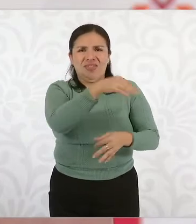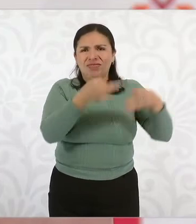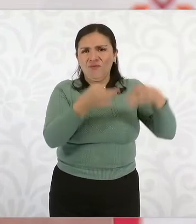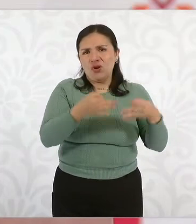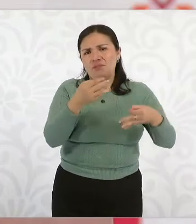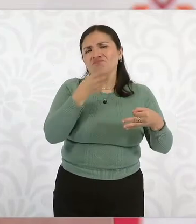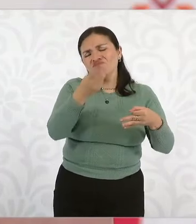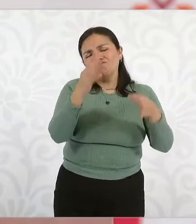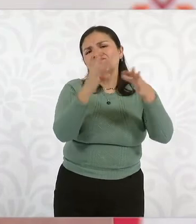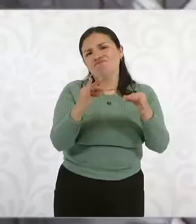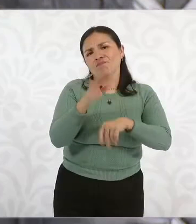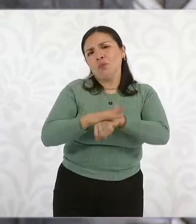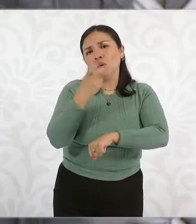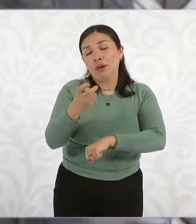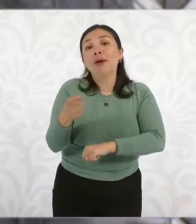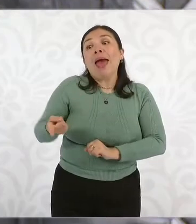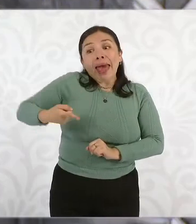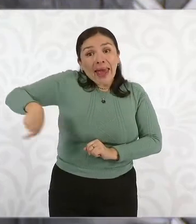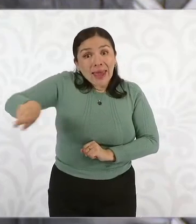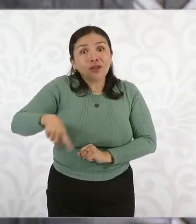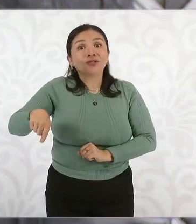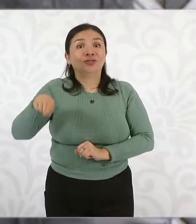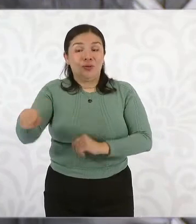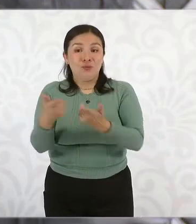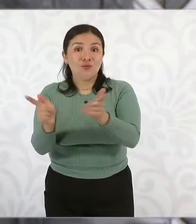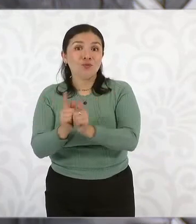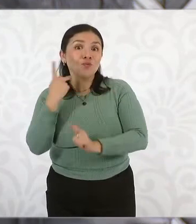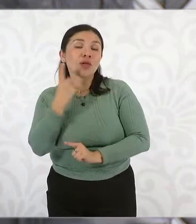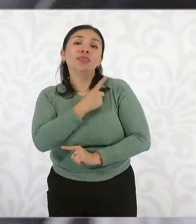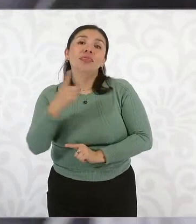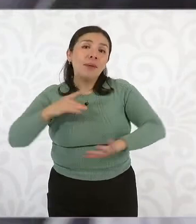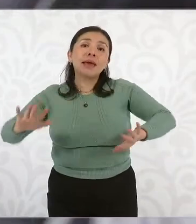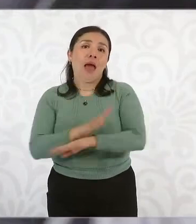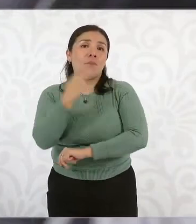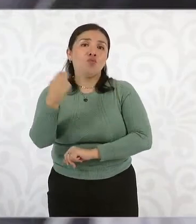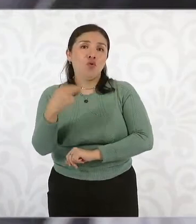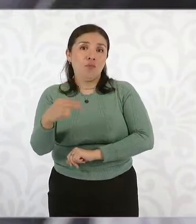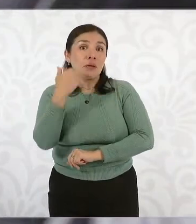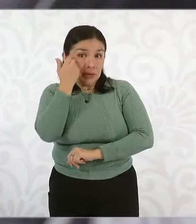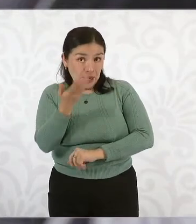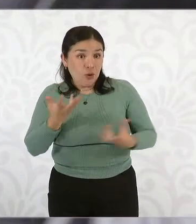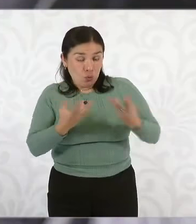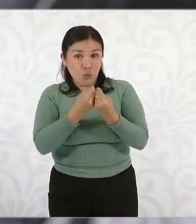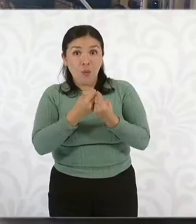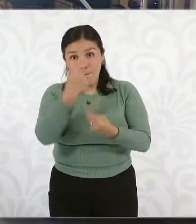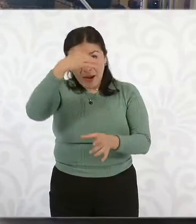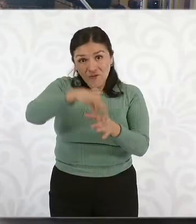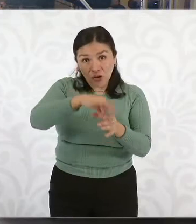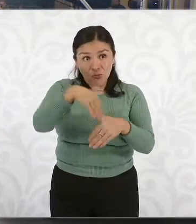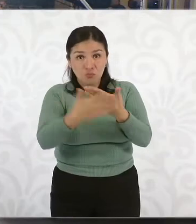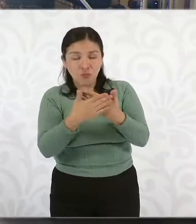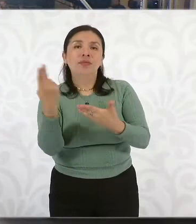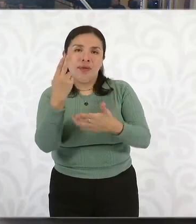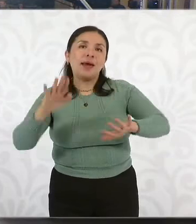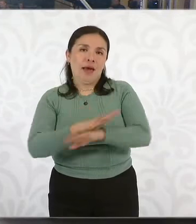electoral y ellos tendrán que presentar pues un nuevo nombre para poder participar en la elección. Por